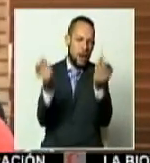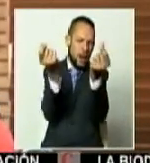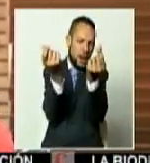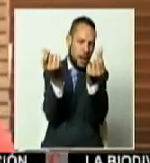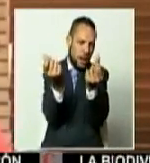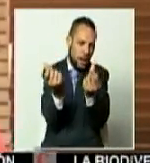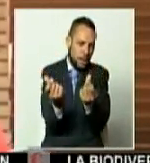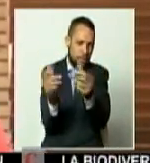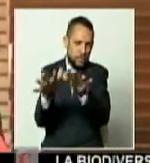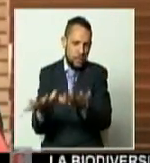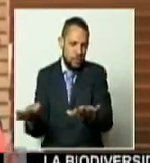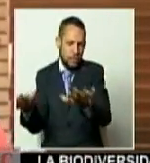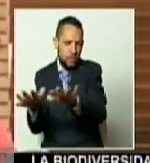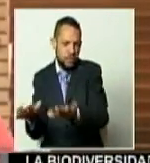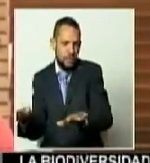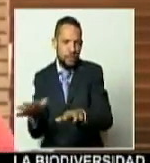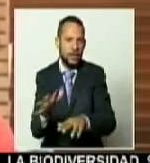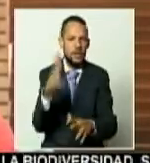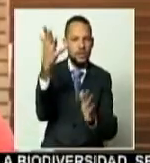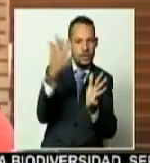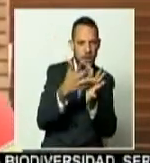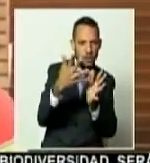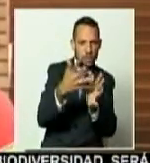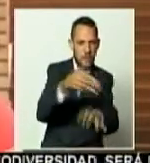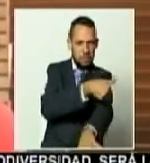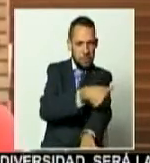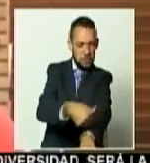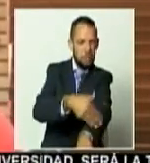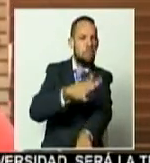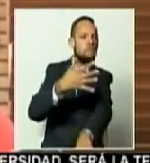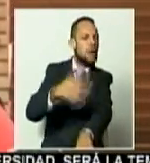menos en el orden de 5.000 millones de pesos.